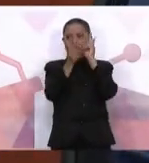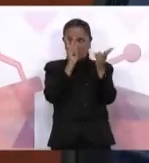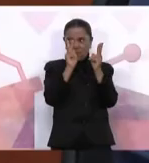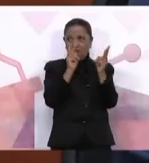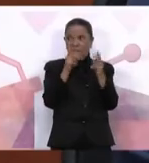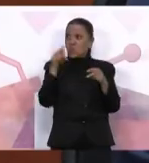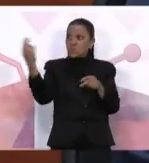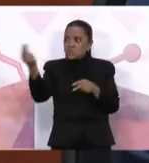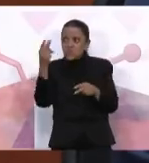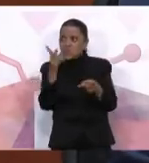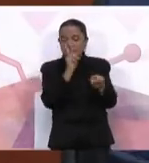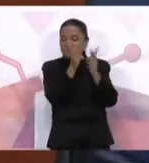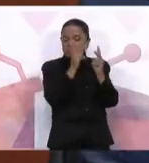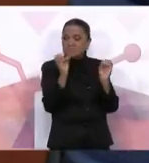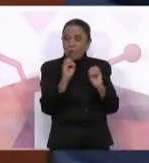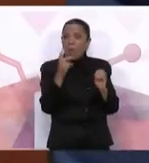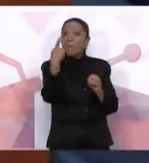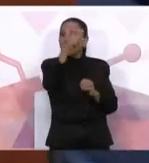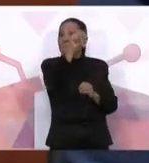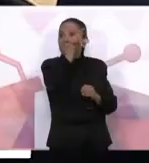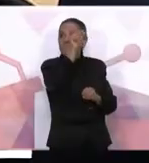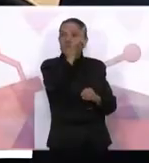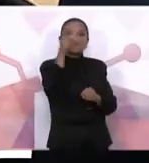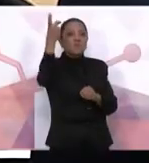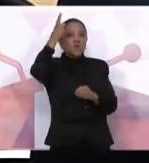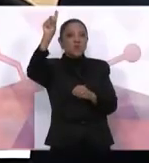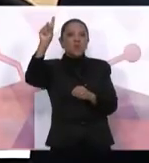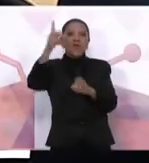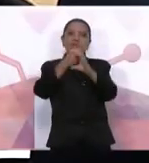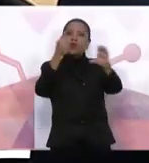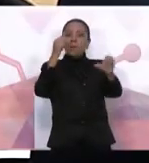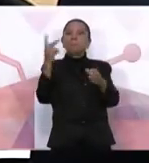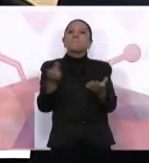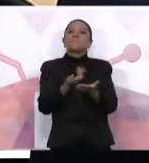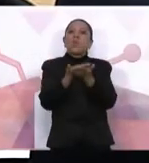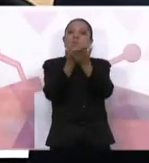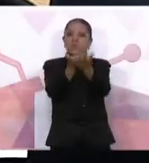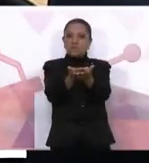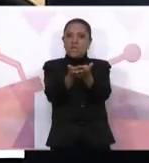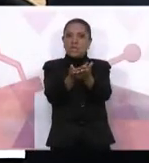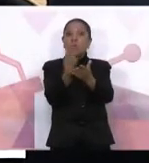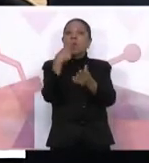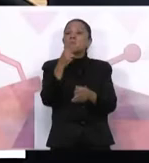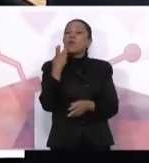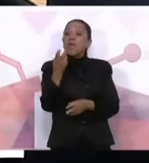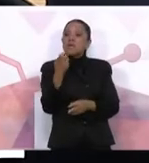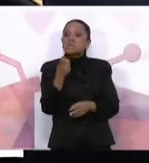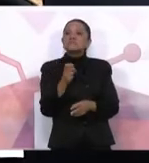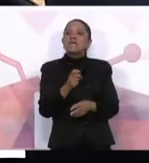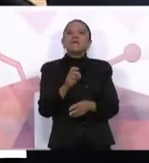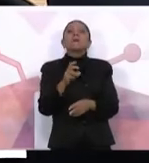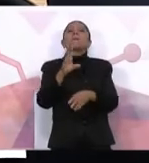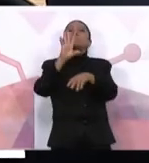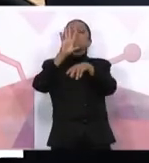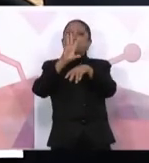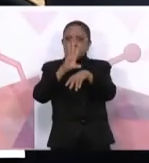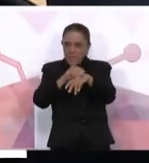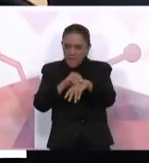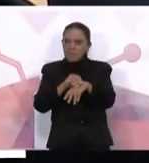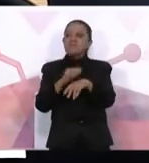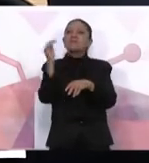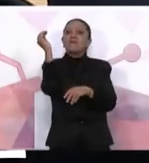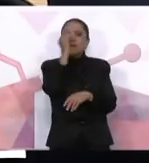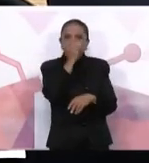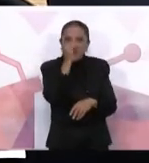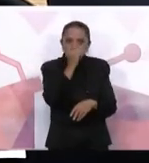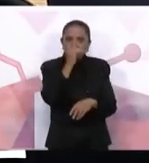esta ley nos permite no solamente dar cuidar a un sector de la población sino en su totalidad aplicando